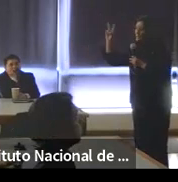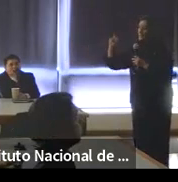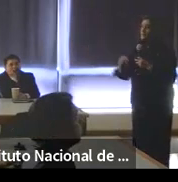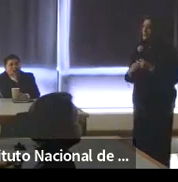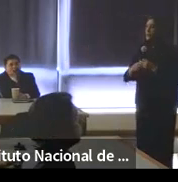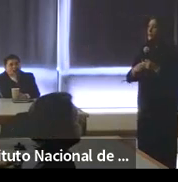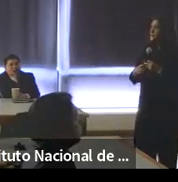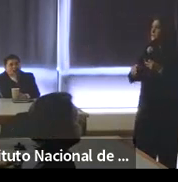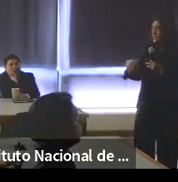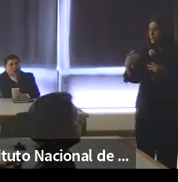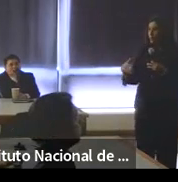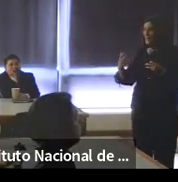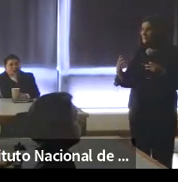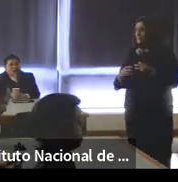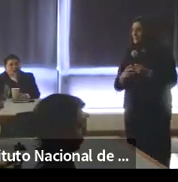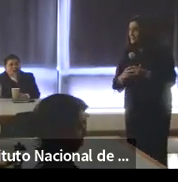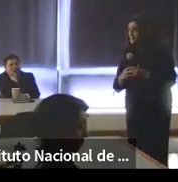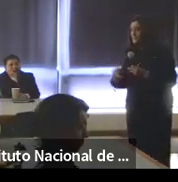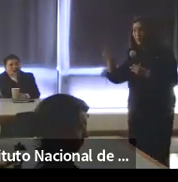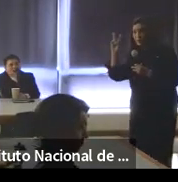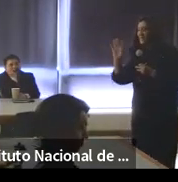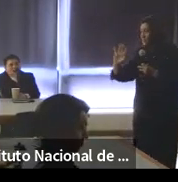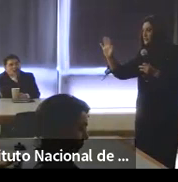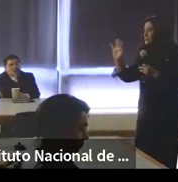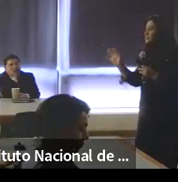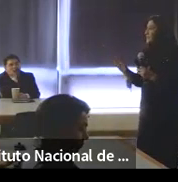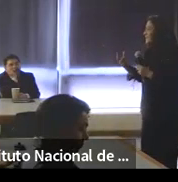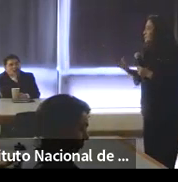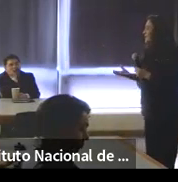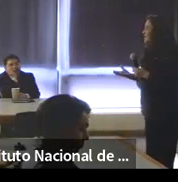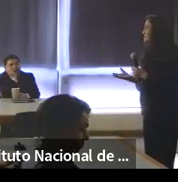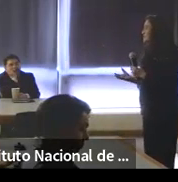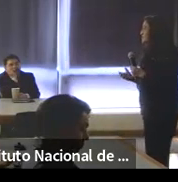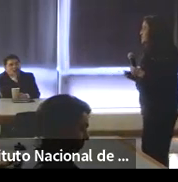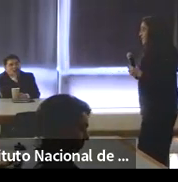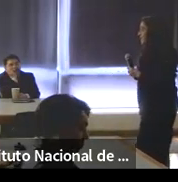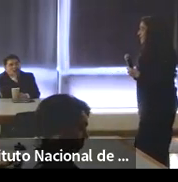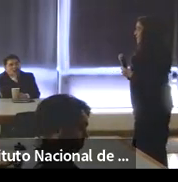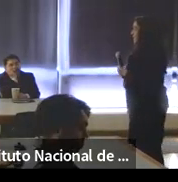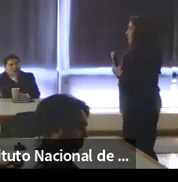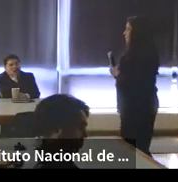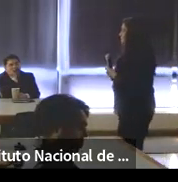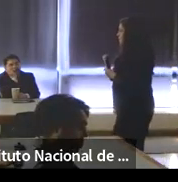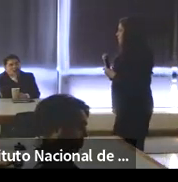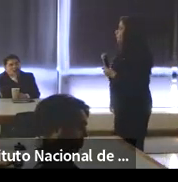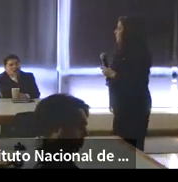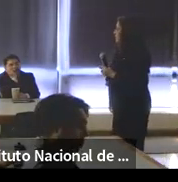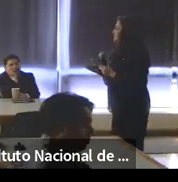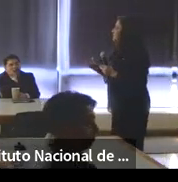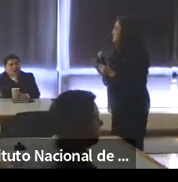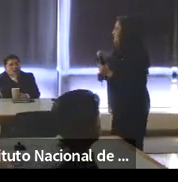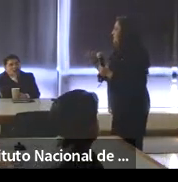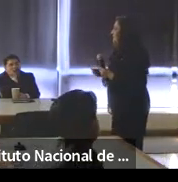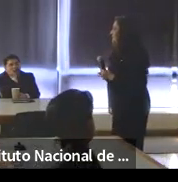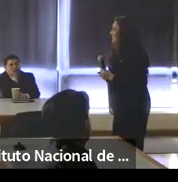y aquí tienes dos o más alternativas pero de las dos que suceden las organizaciones pues como